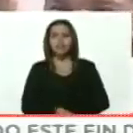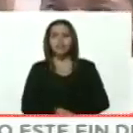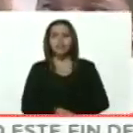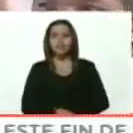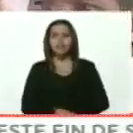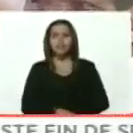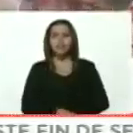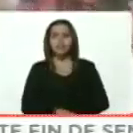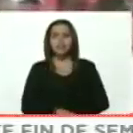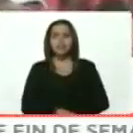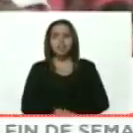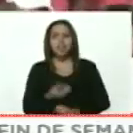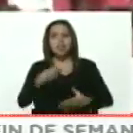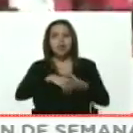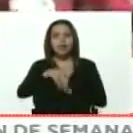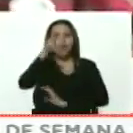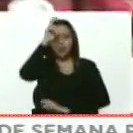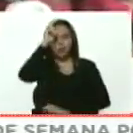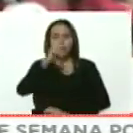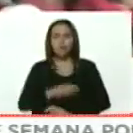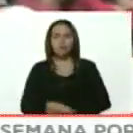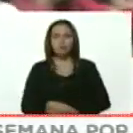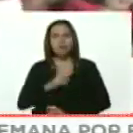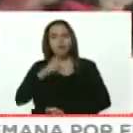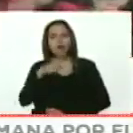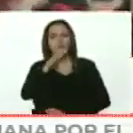de Paraguaná, de Coro,